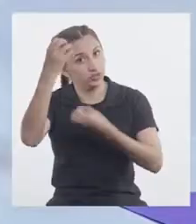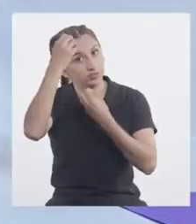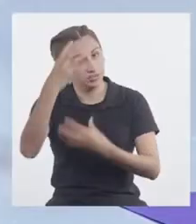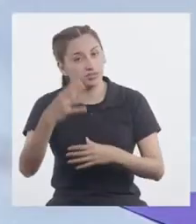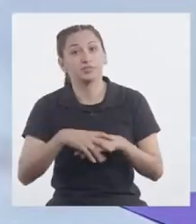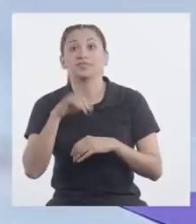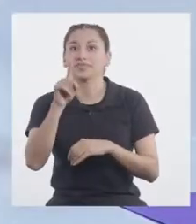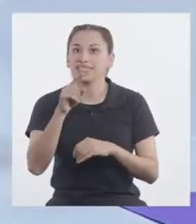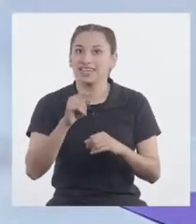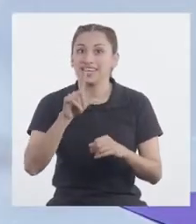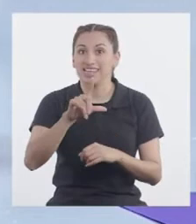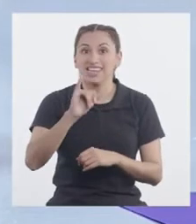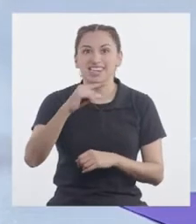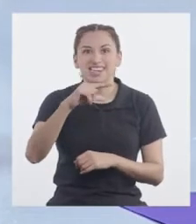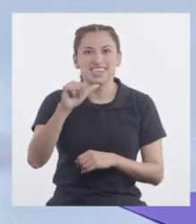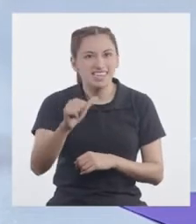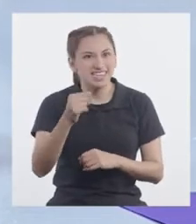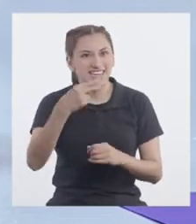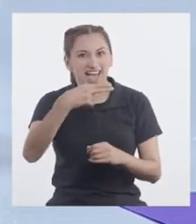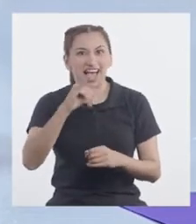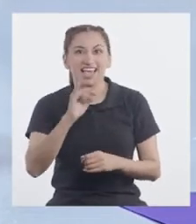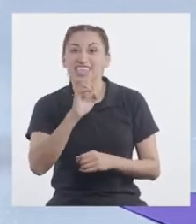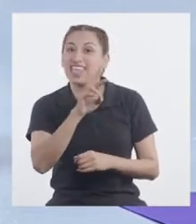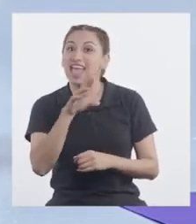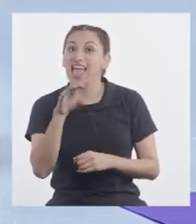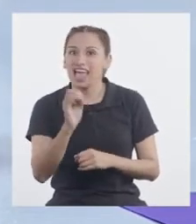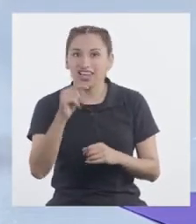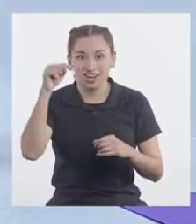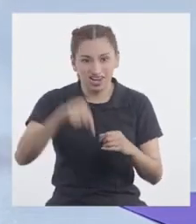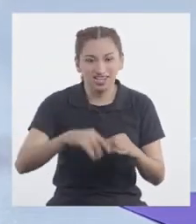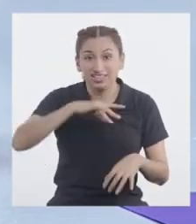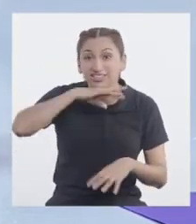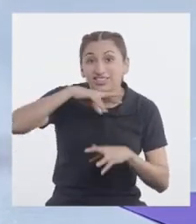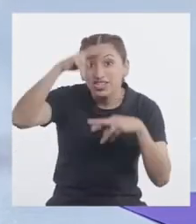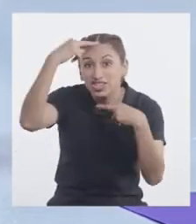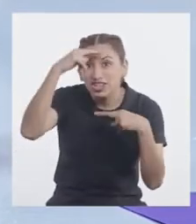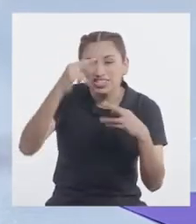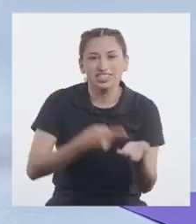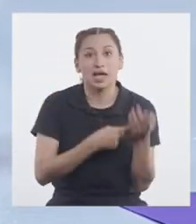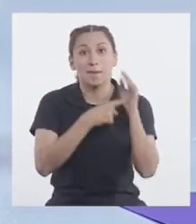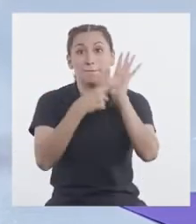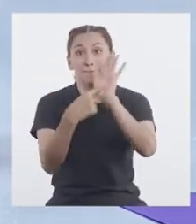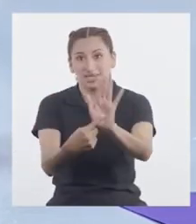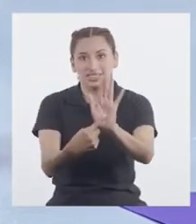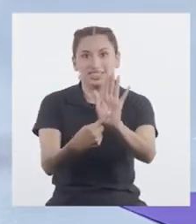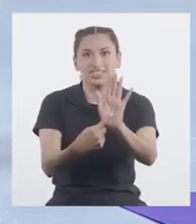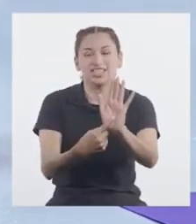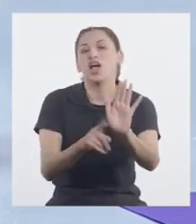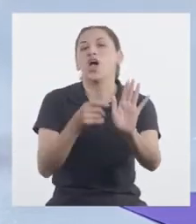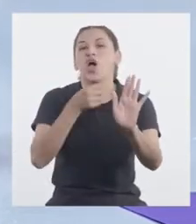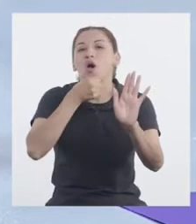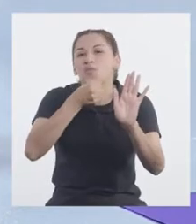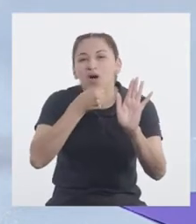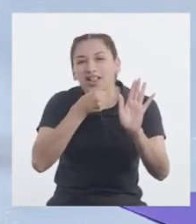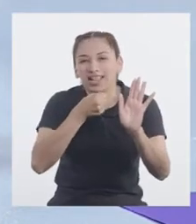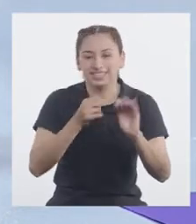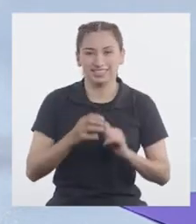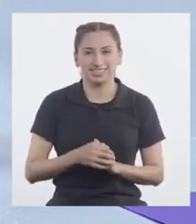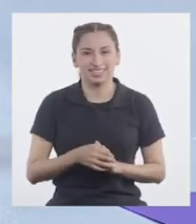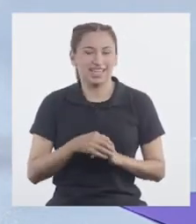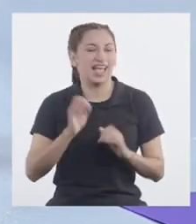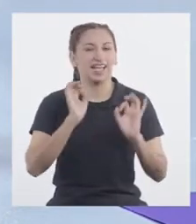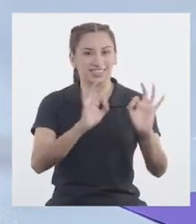información. ¡Genial! La Liga del Hierro y el Tocinical presentan el Tocinical